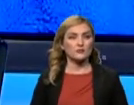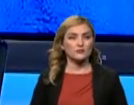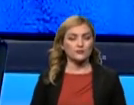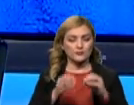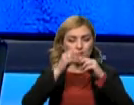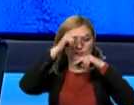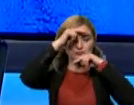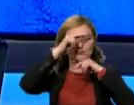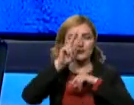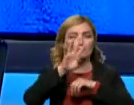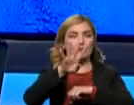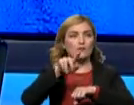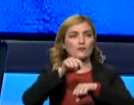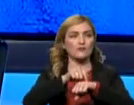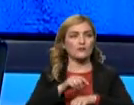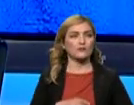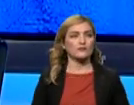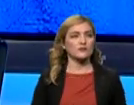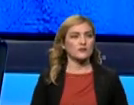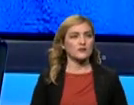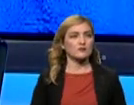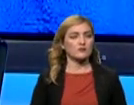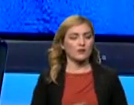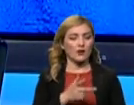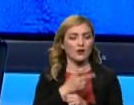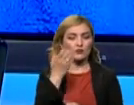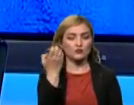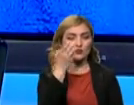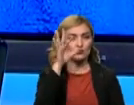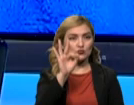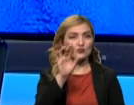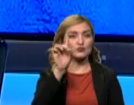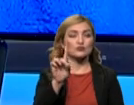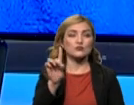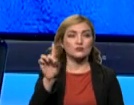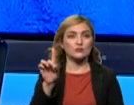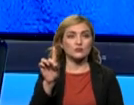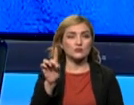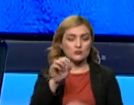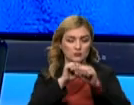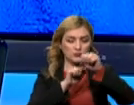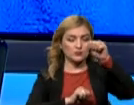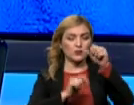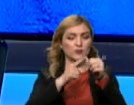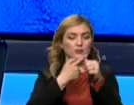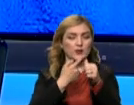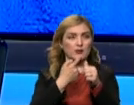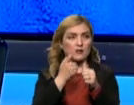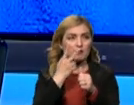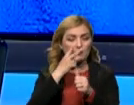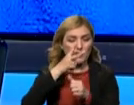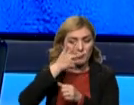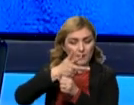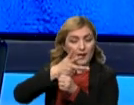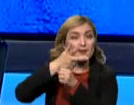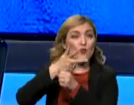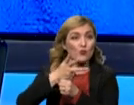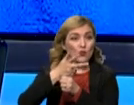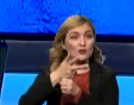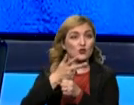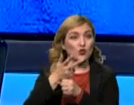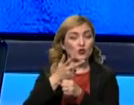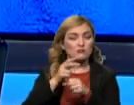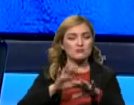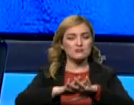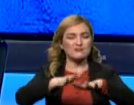Más noticias aquí en 24 horas. Cámaras del ECU 911 revelan las primeras imágenes captadas desde la